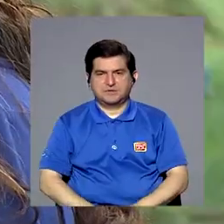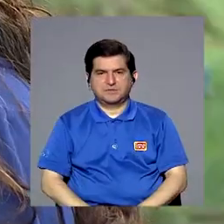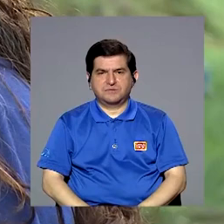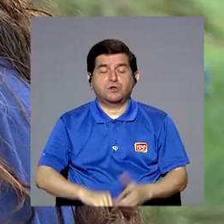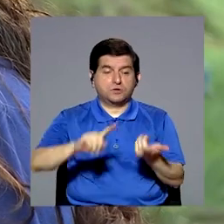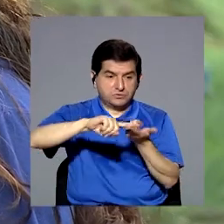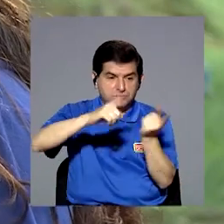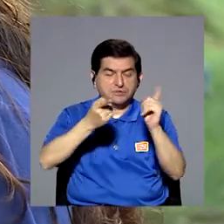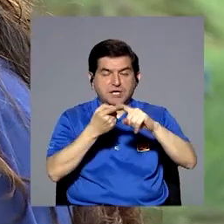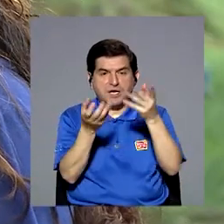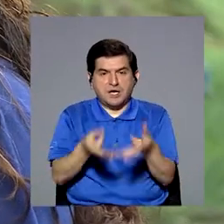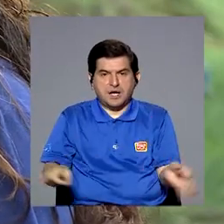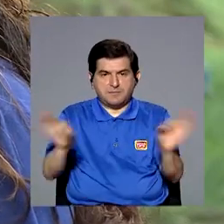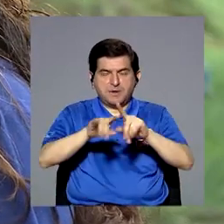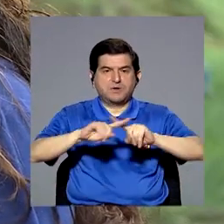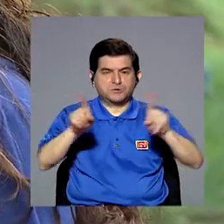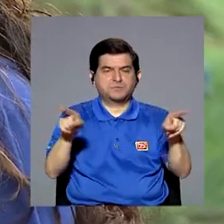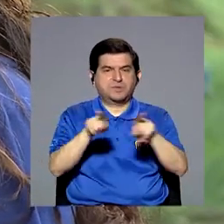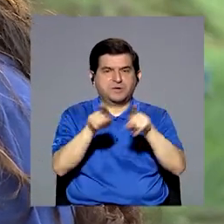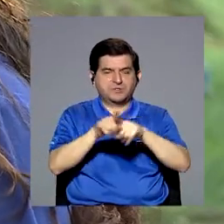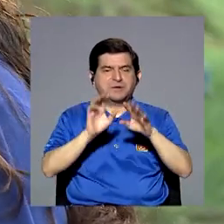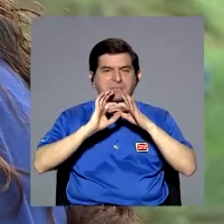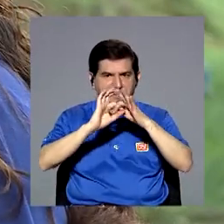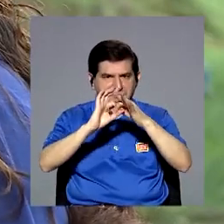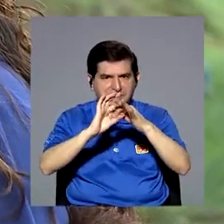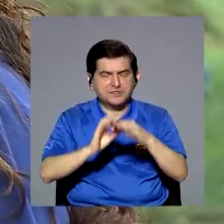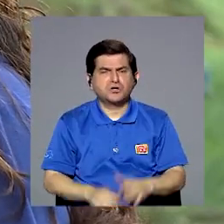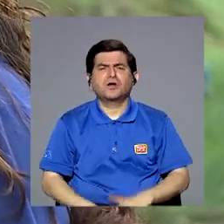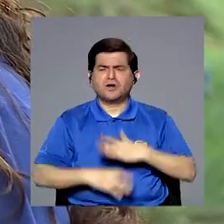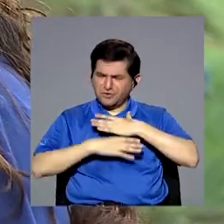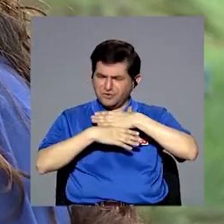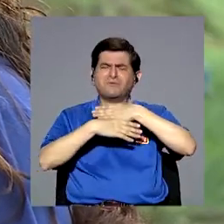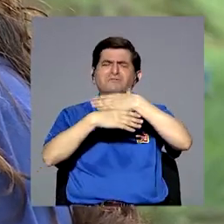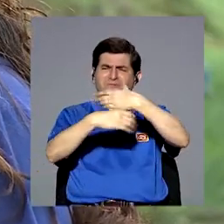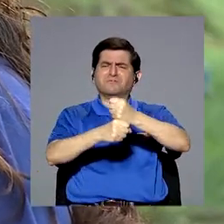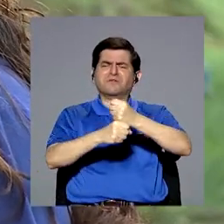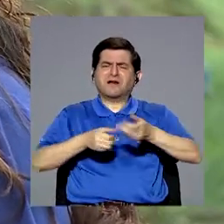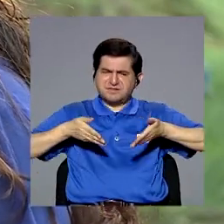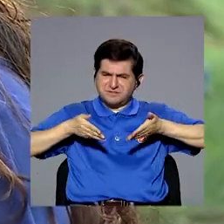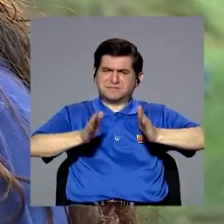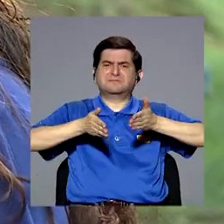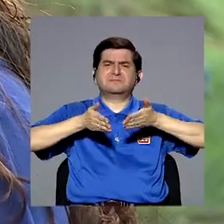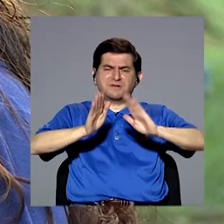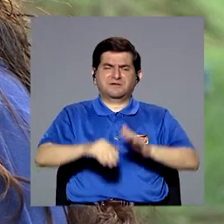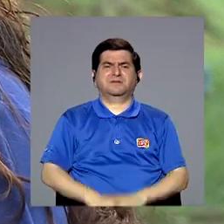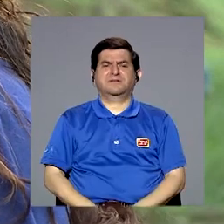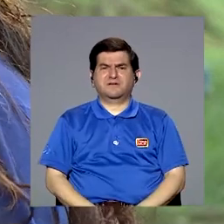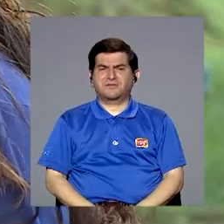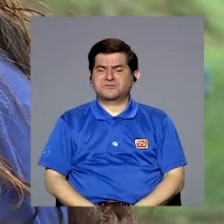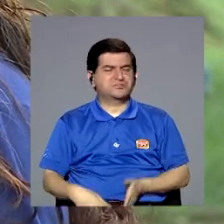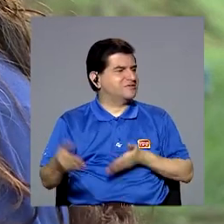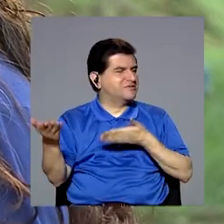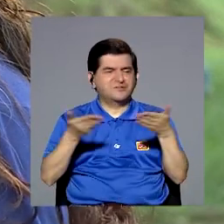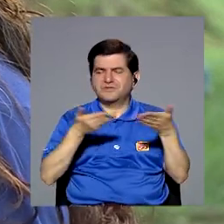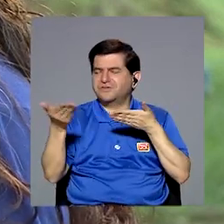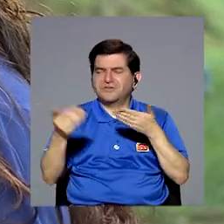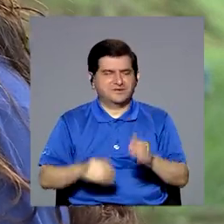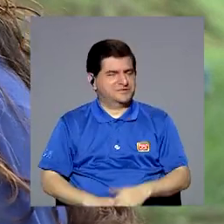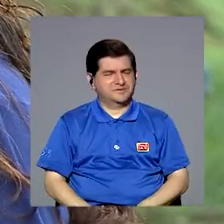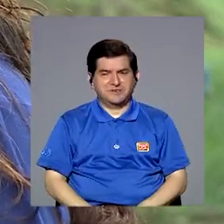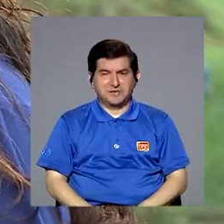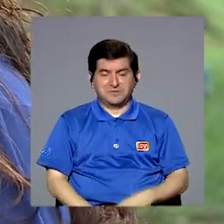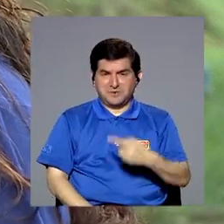pendientes. Los amigos son importantes, pero también la relación con ellos es importante. Y tener confianza en los hijos, porque no sirve ni tenerlos aquí, de